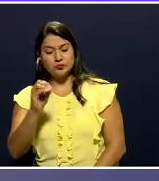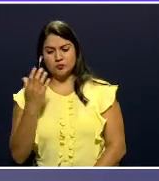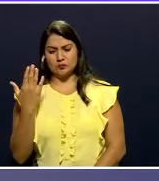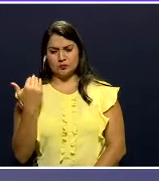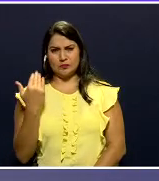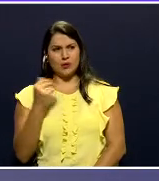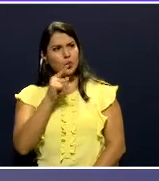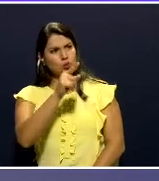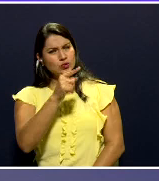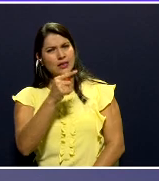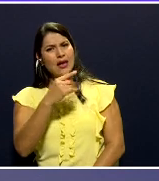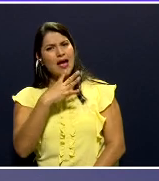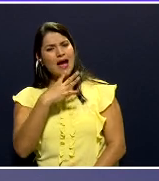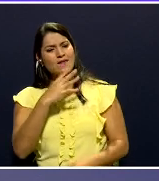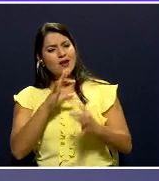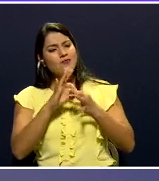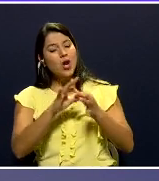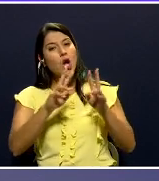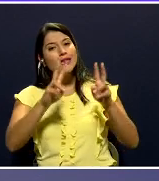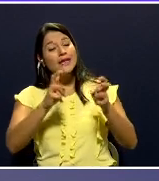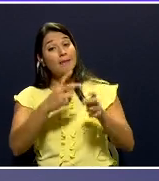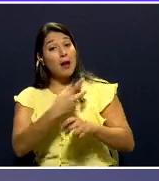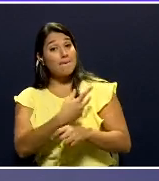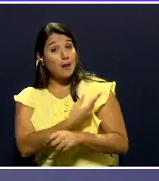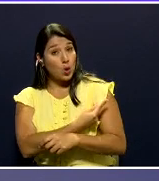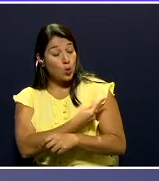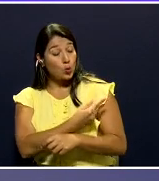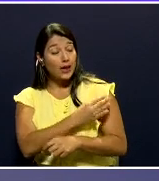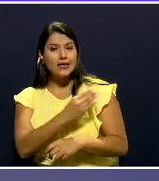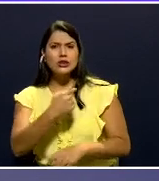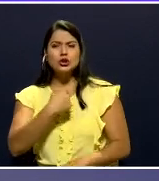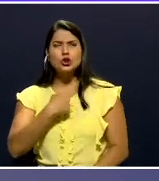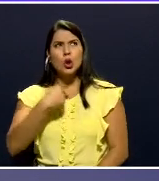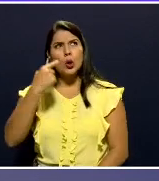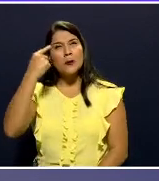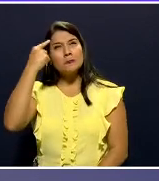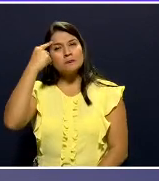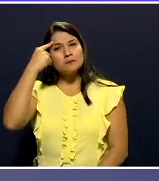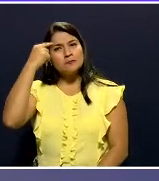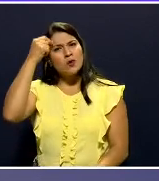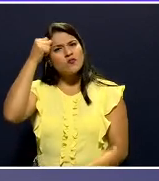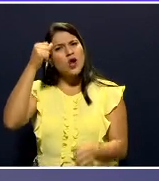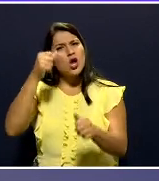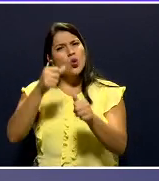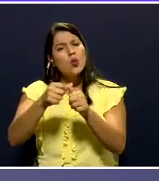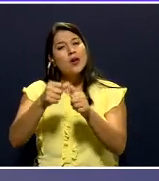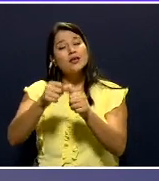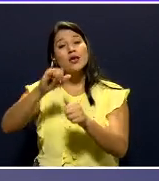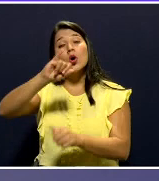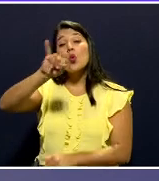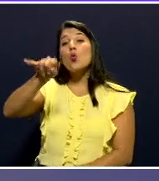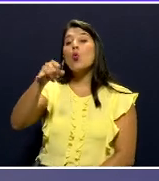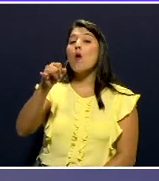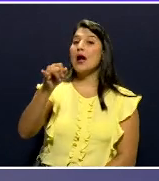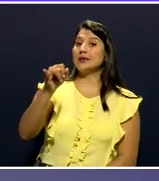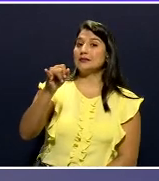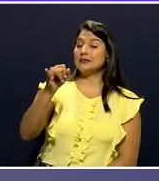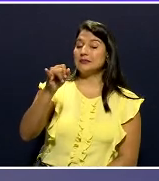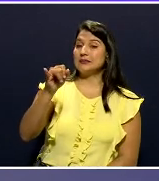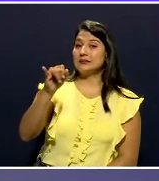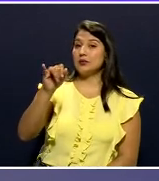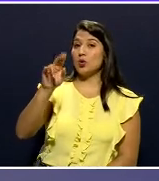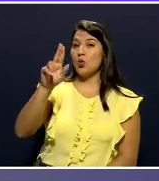recién ahora usted menciona el tema de vacunas y me viene a la memoria la figura de Jonas Salk,